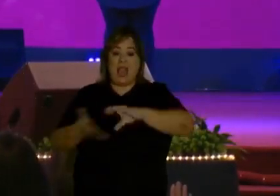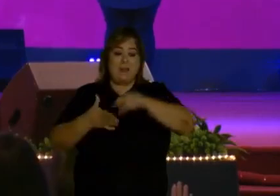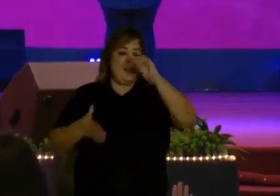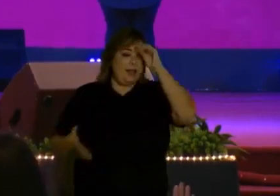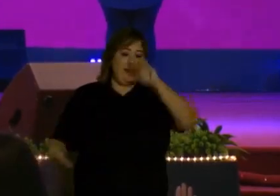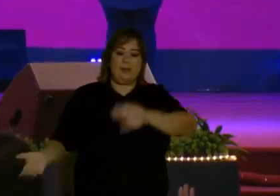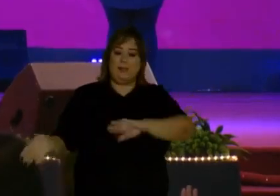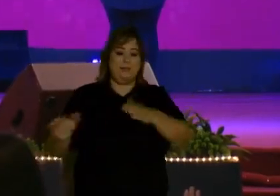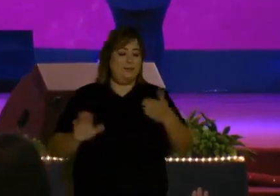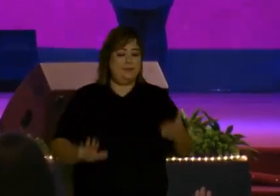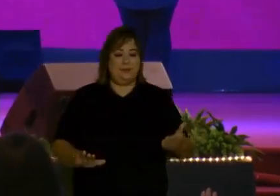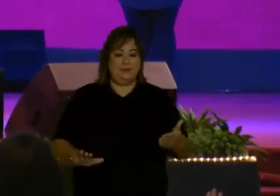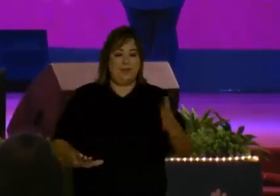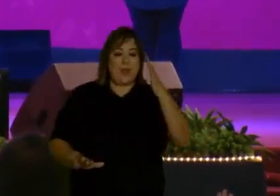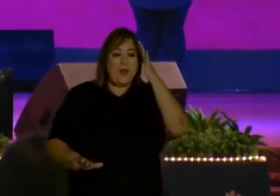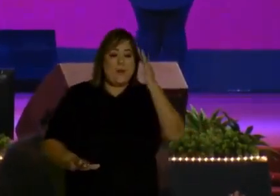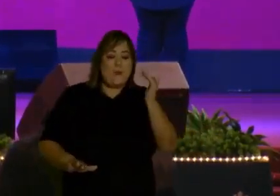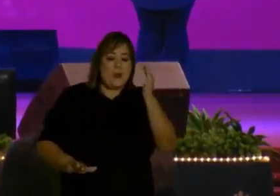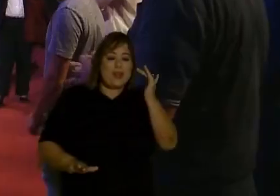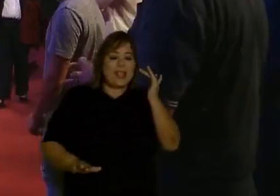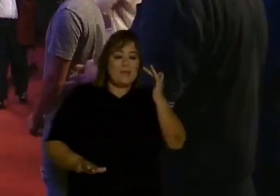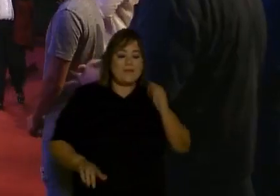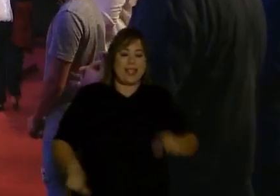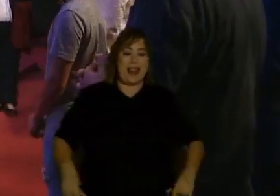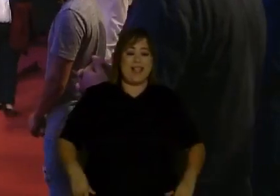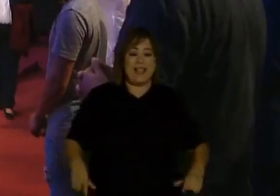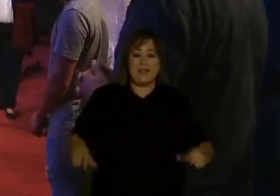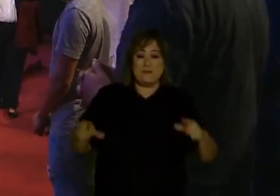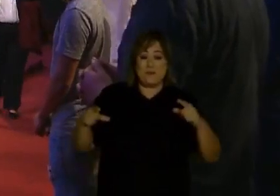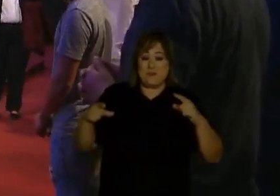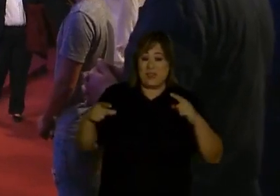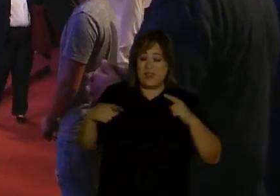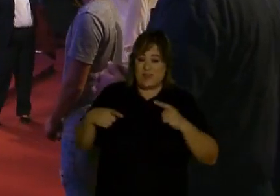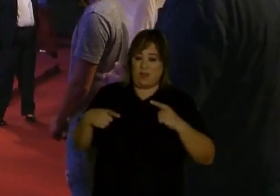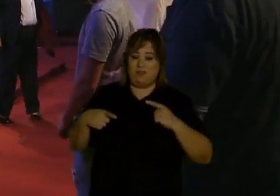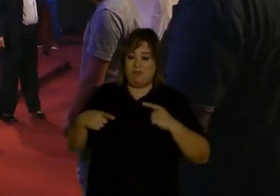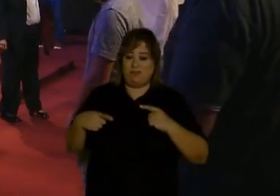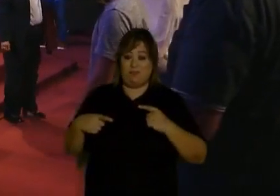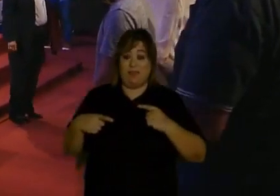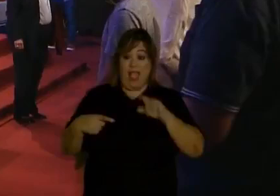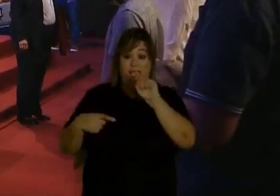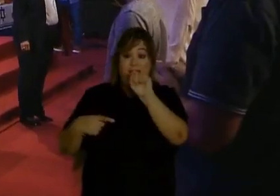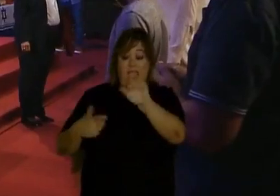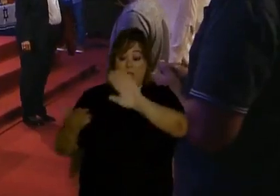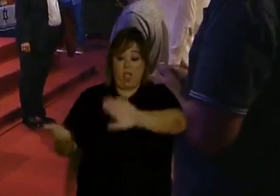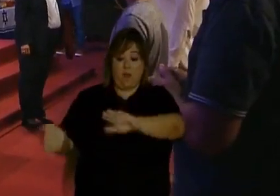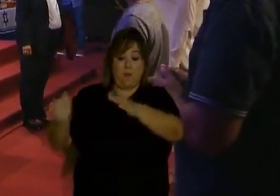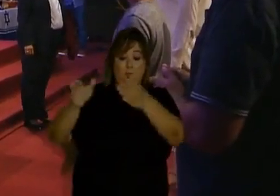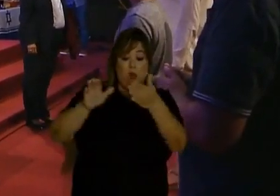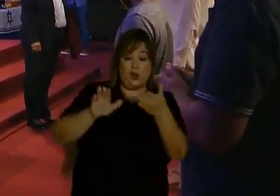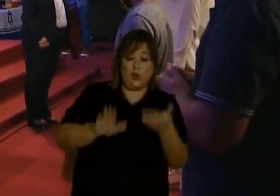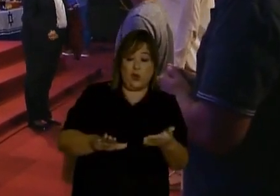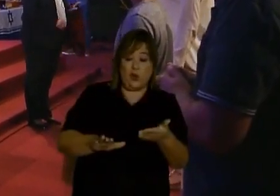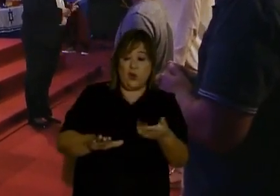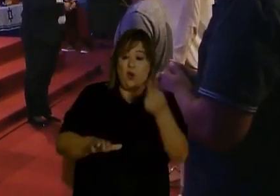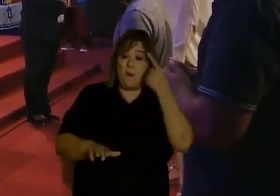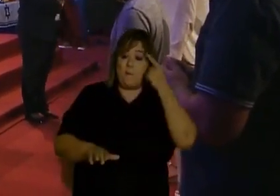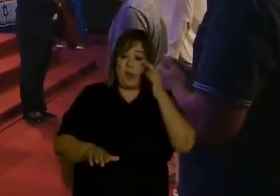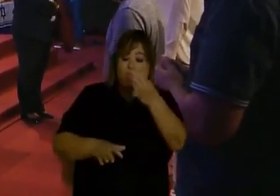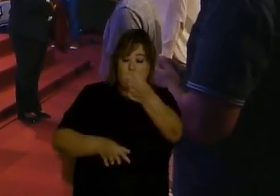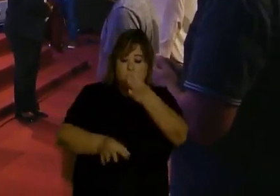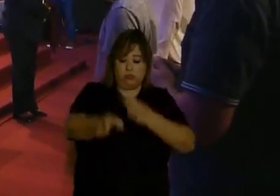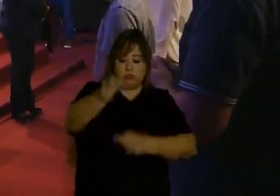otra forma de tú y yo vivir. No había otra. Él entregó su vida para salvarnos a